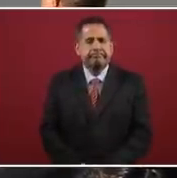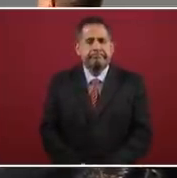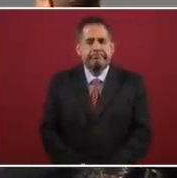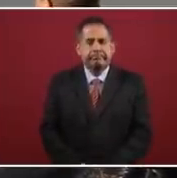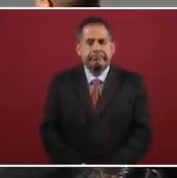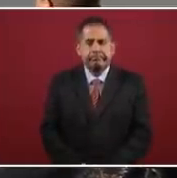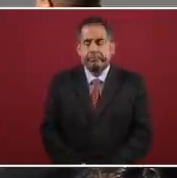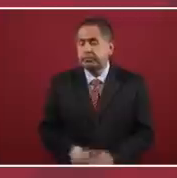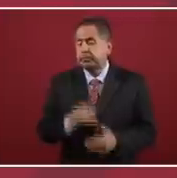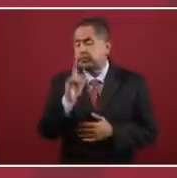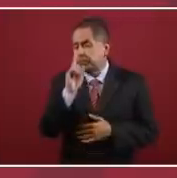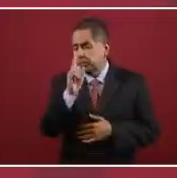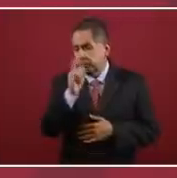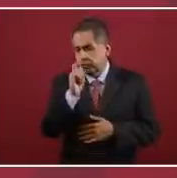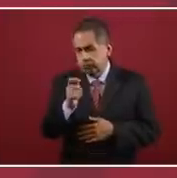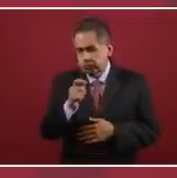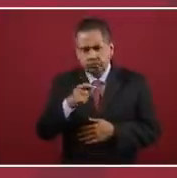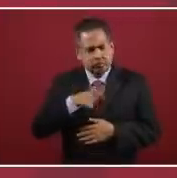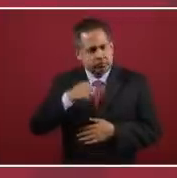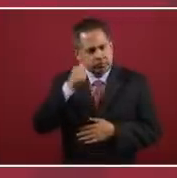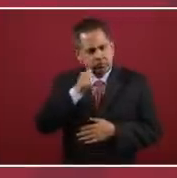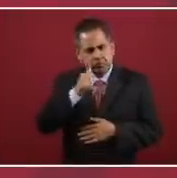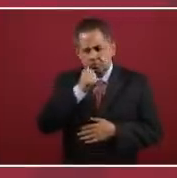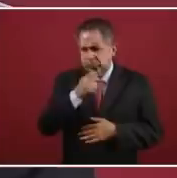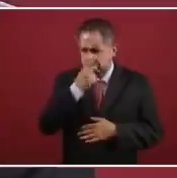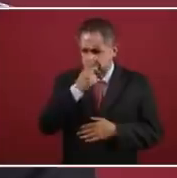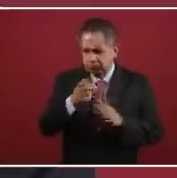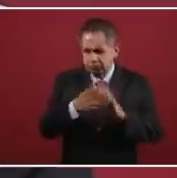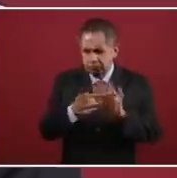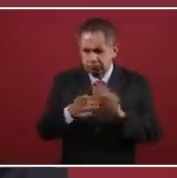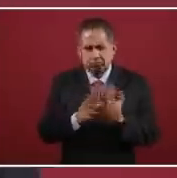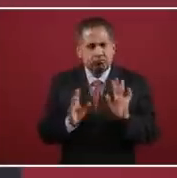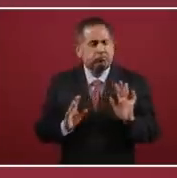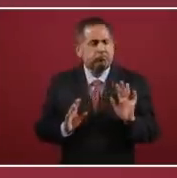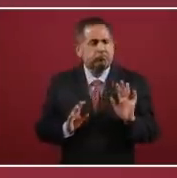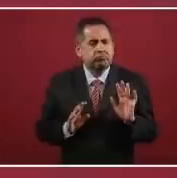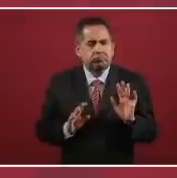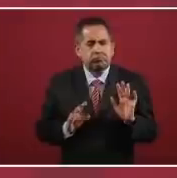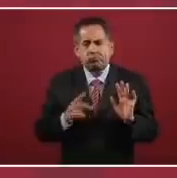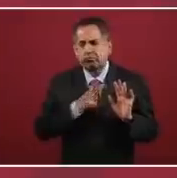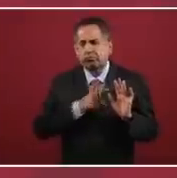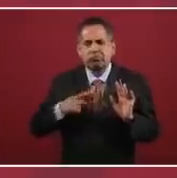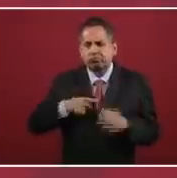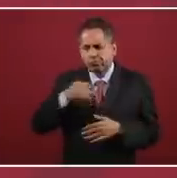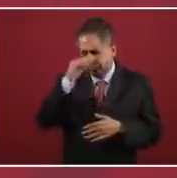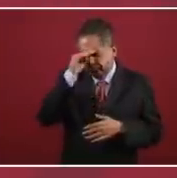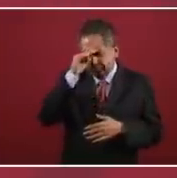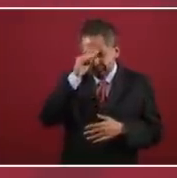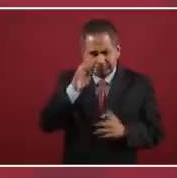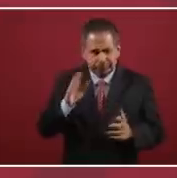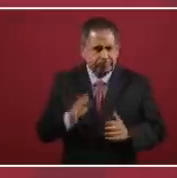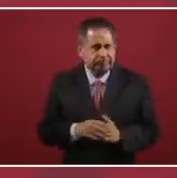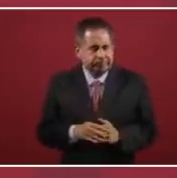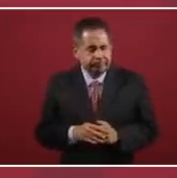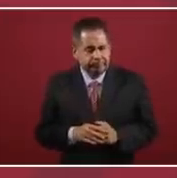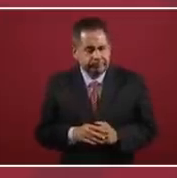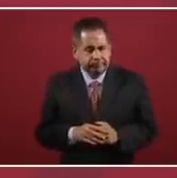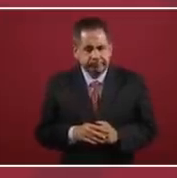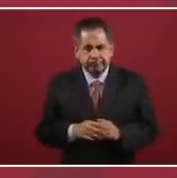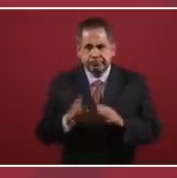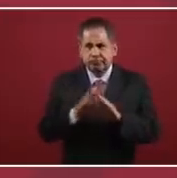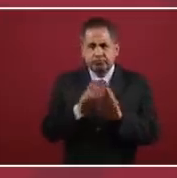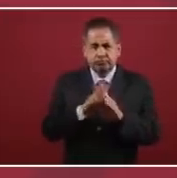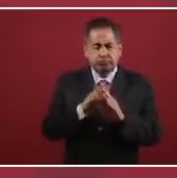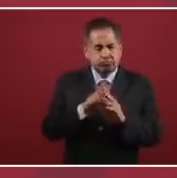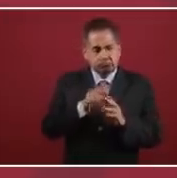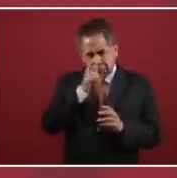La única cosa que siempre hemos planteado, que no se debe de considerar como una